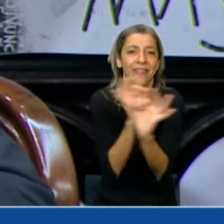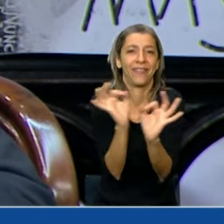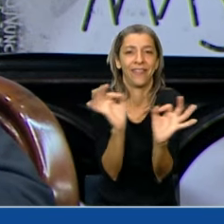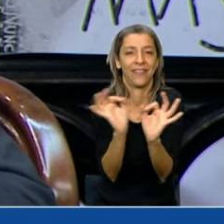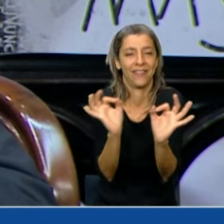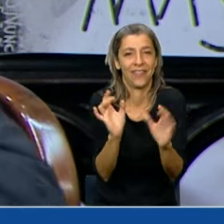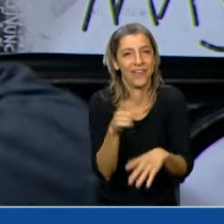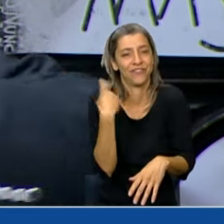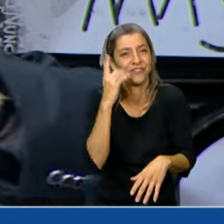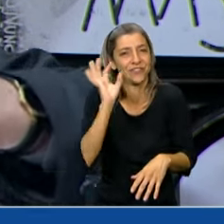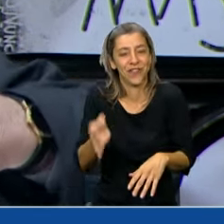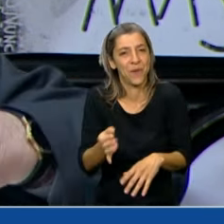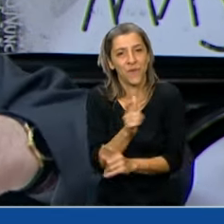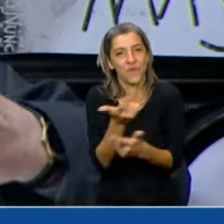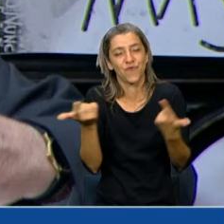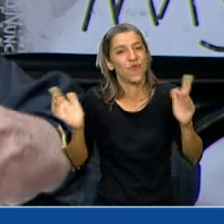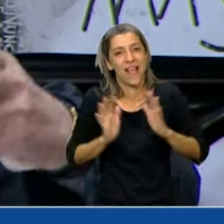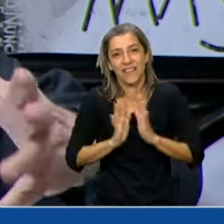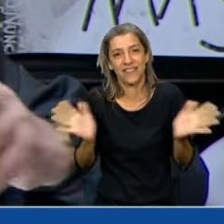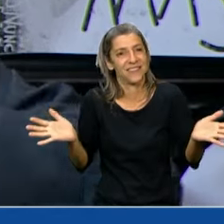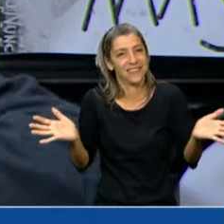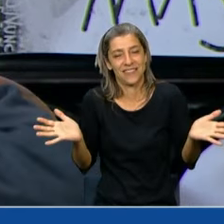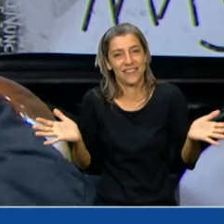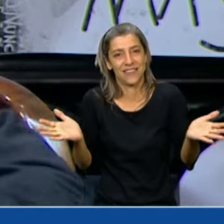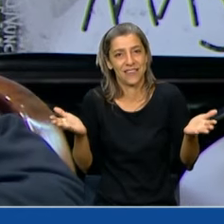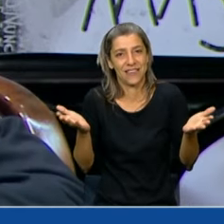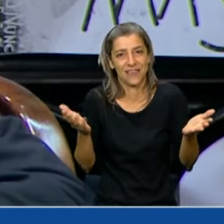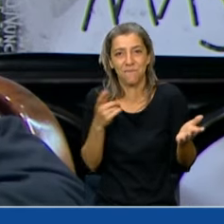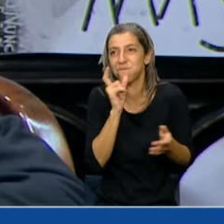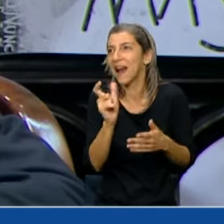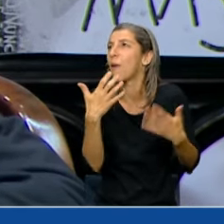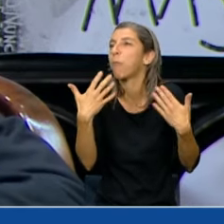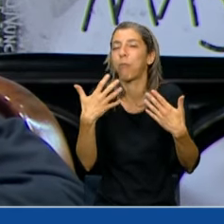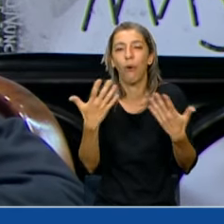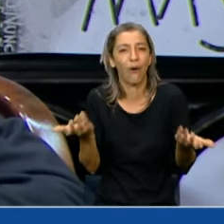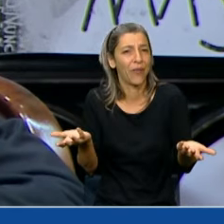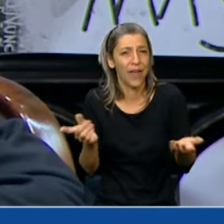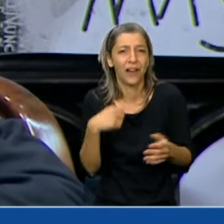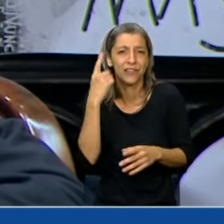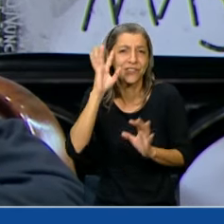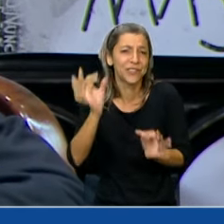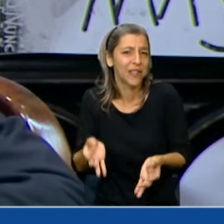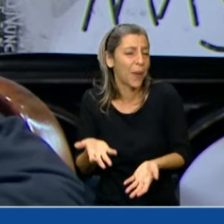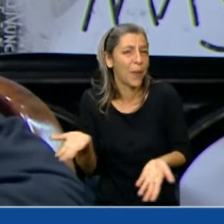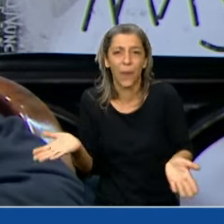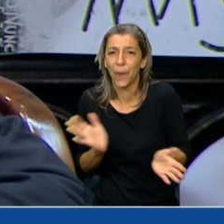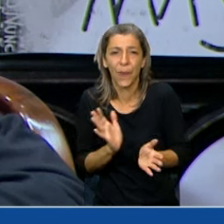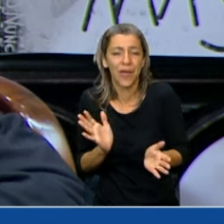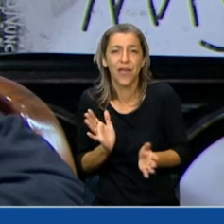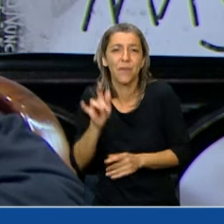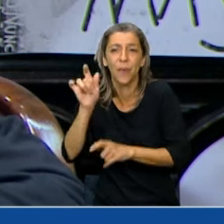que tenga alguien conocido que tuvo que ir a alquilar con los pesitos justos haciendo